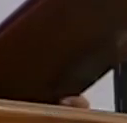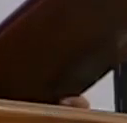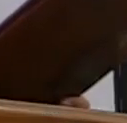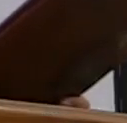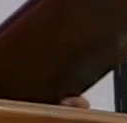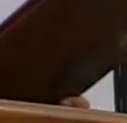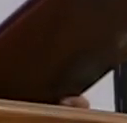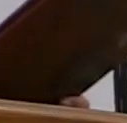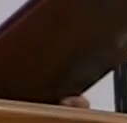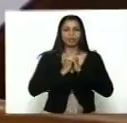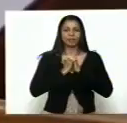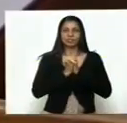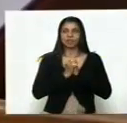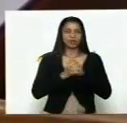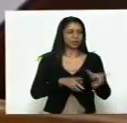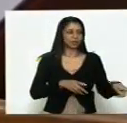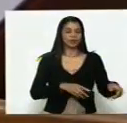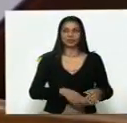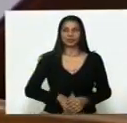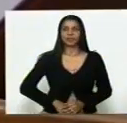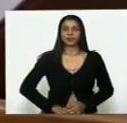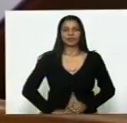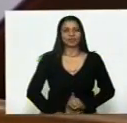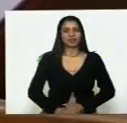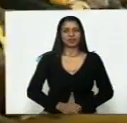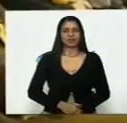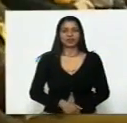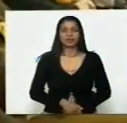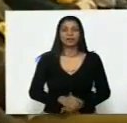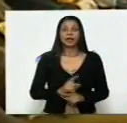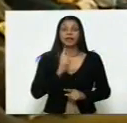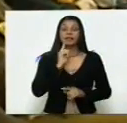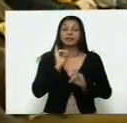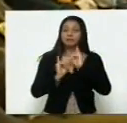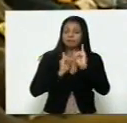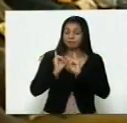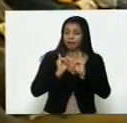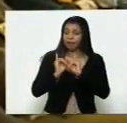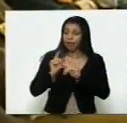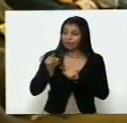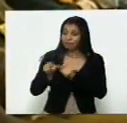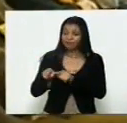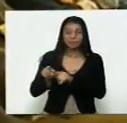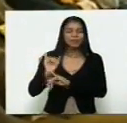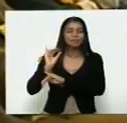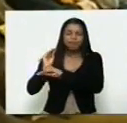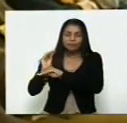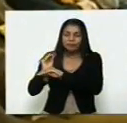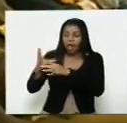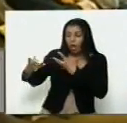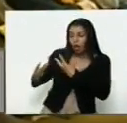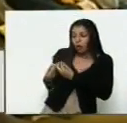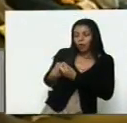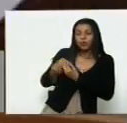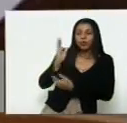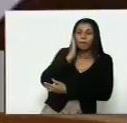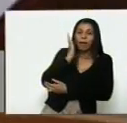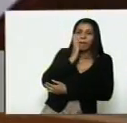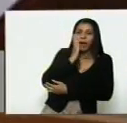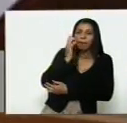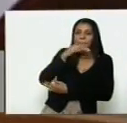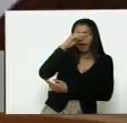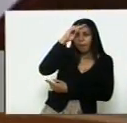salud. 6. Garantizar que los recién nacidos o las recién nacidas permanezcan al lado de su madre y